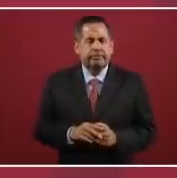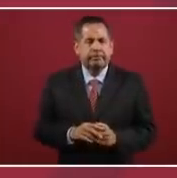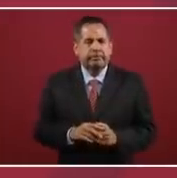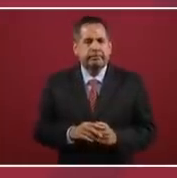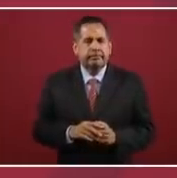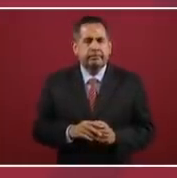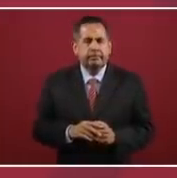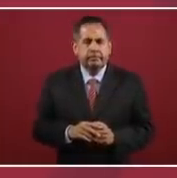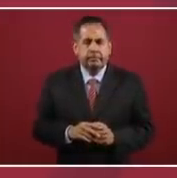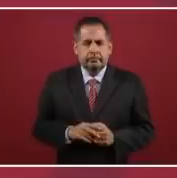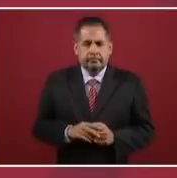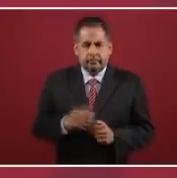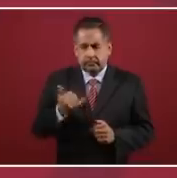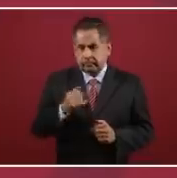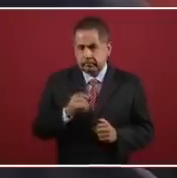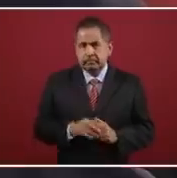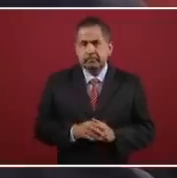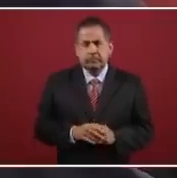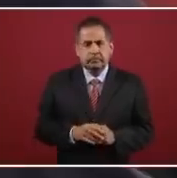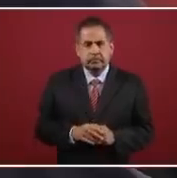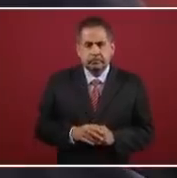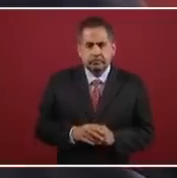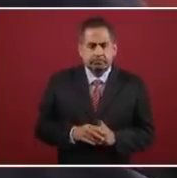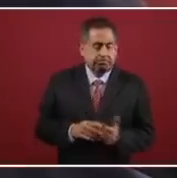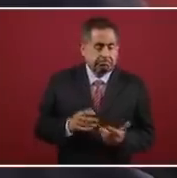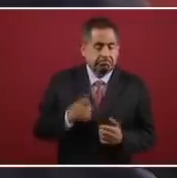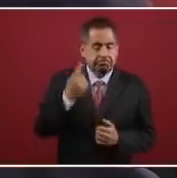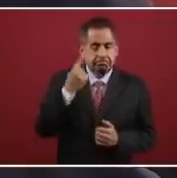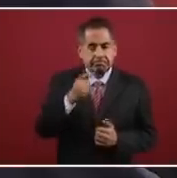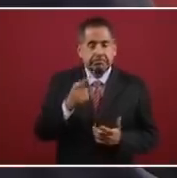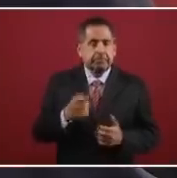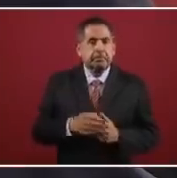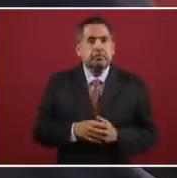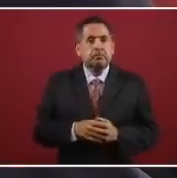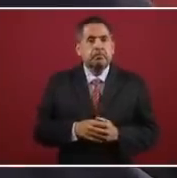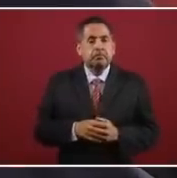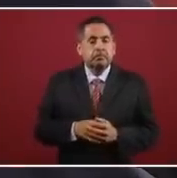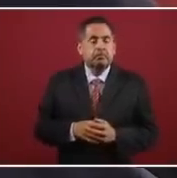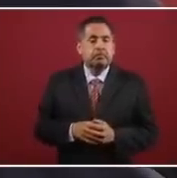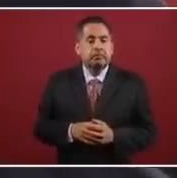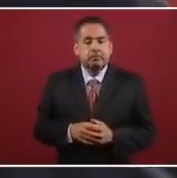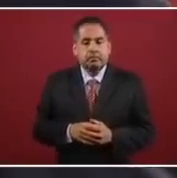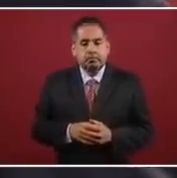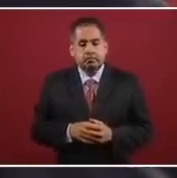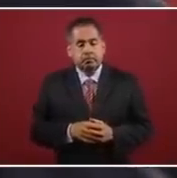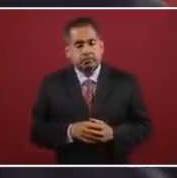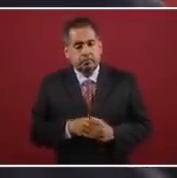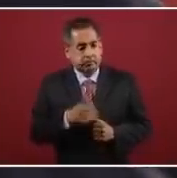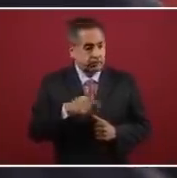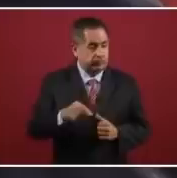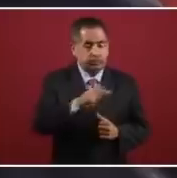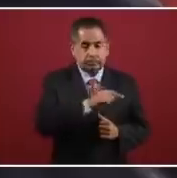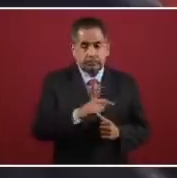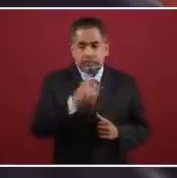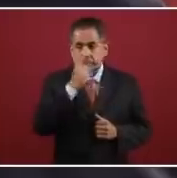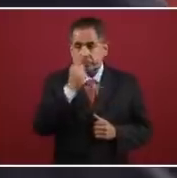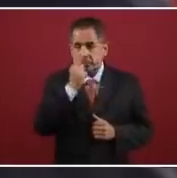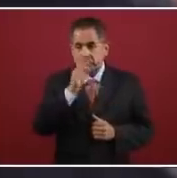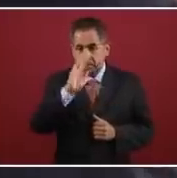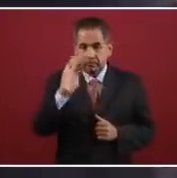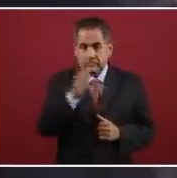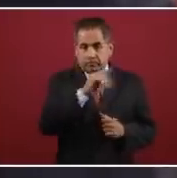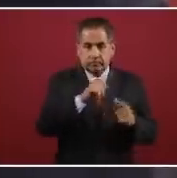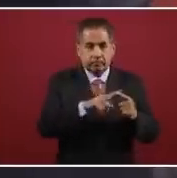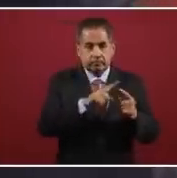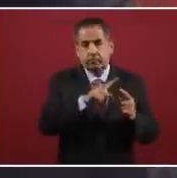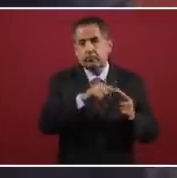O sea, y esto para los policías federales y